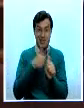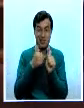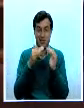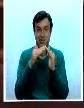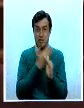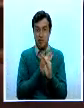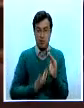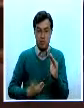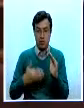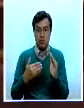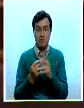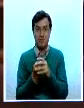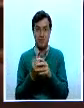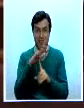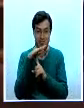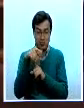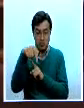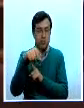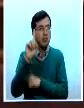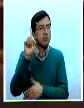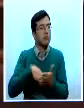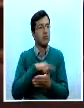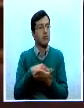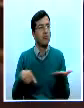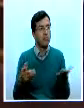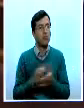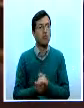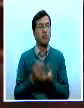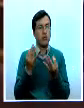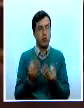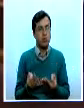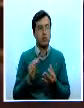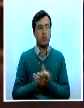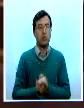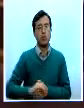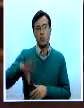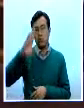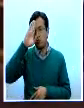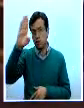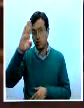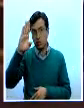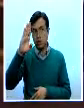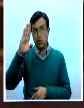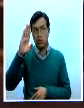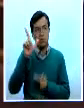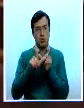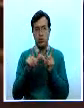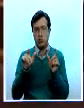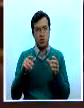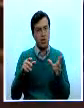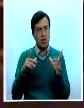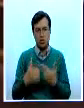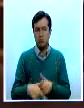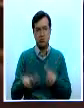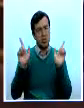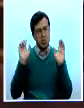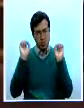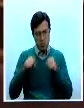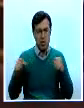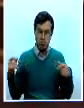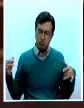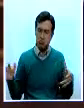concentraciones por lo tanto va a estar tomada por la policía metropolitana no para restringir el paso de los de las personas al contrario las